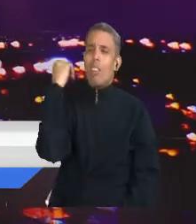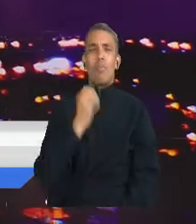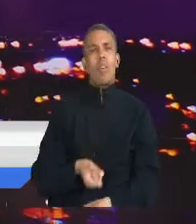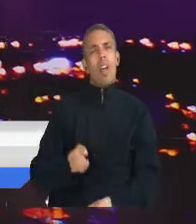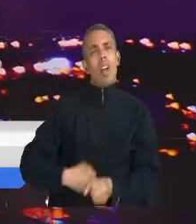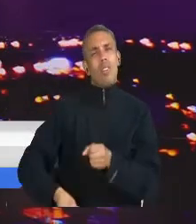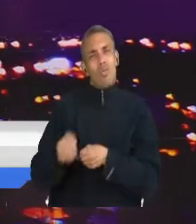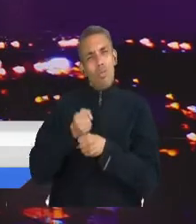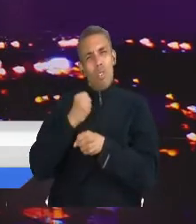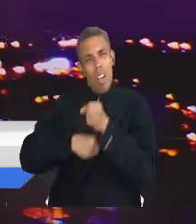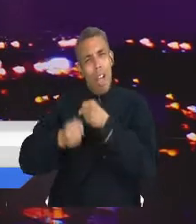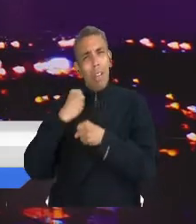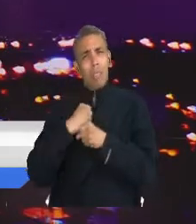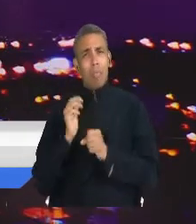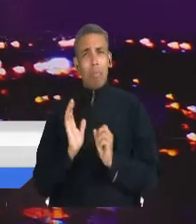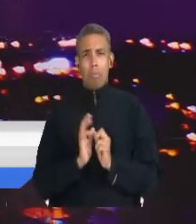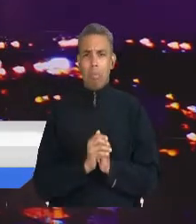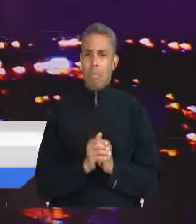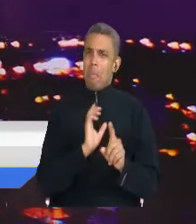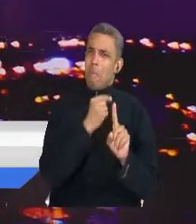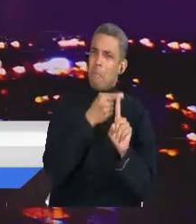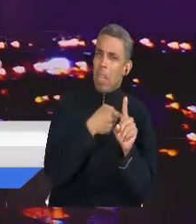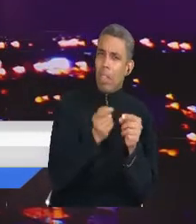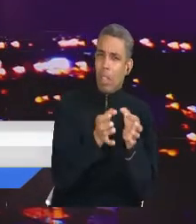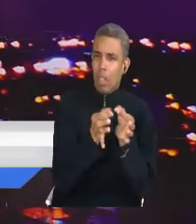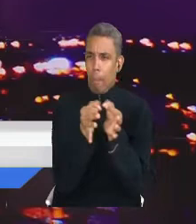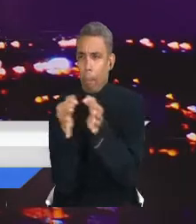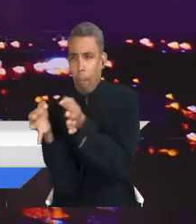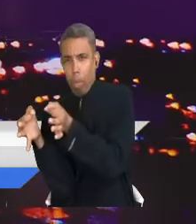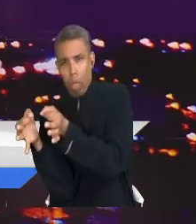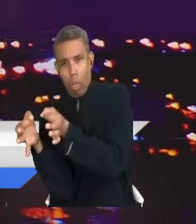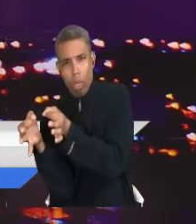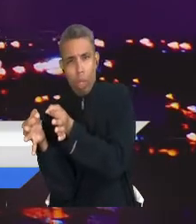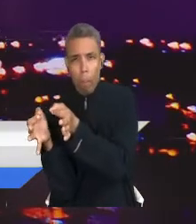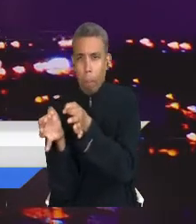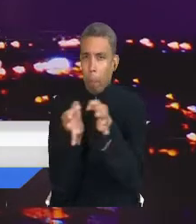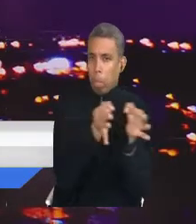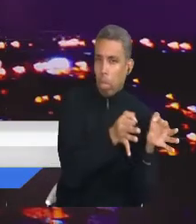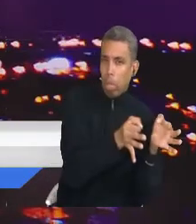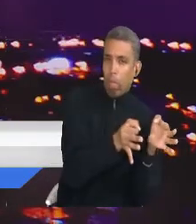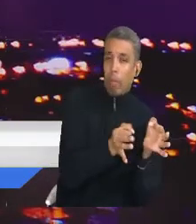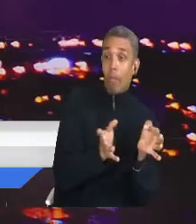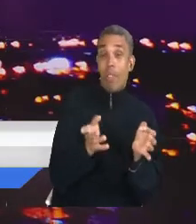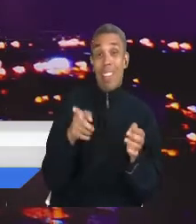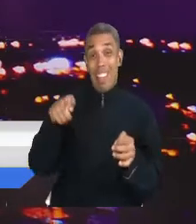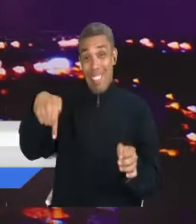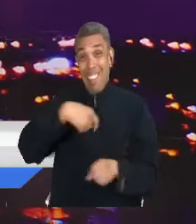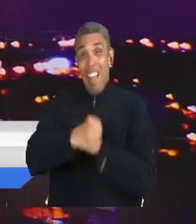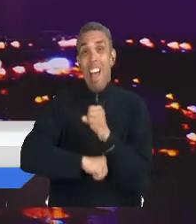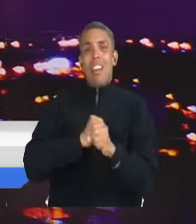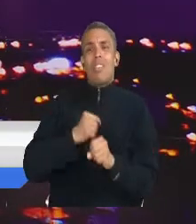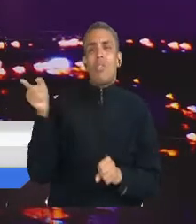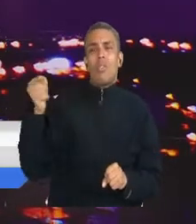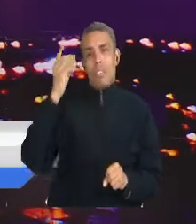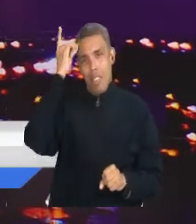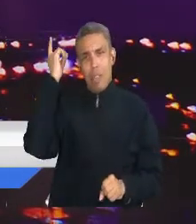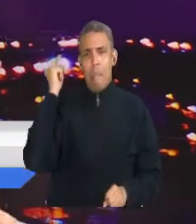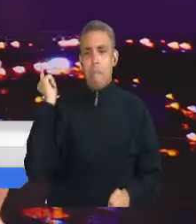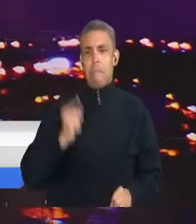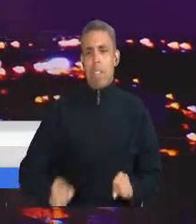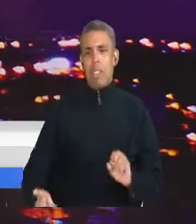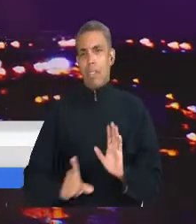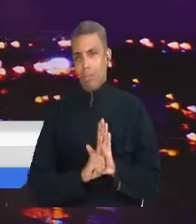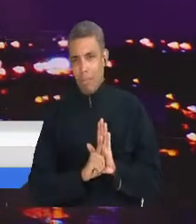establece el Ministerio de Cultura, y este certamen ya tenía el apoyo de 6 versiones, tuvo el apoyo del Ministerio de Cultura,